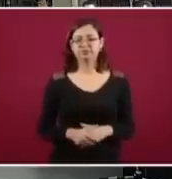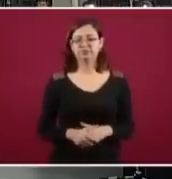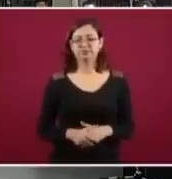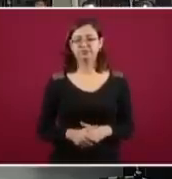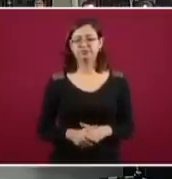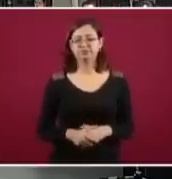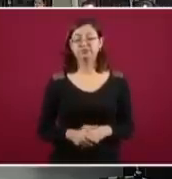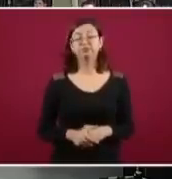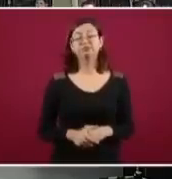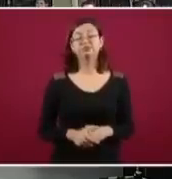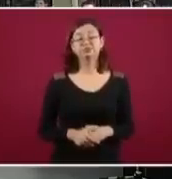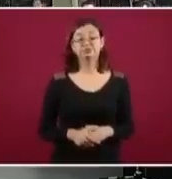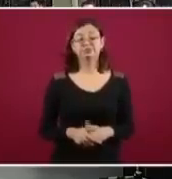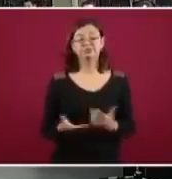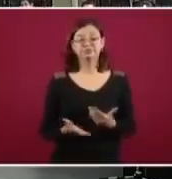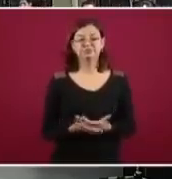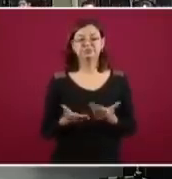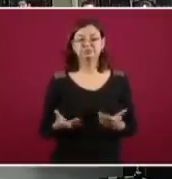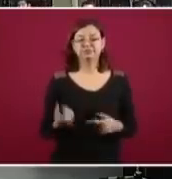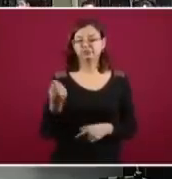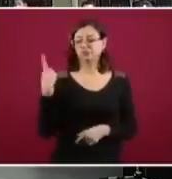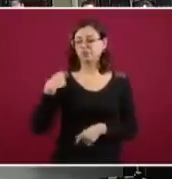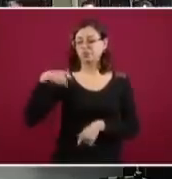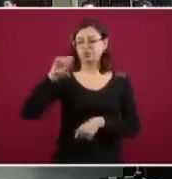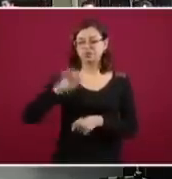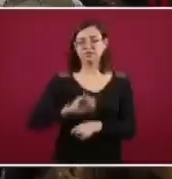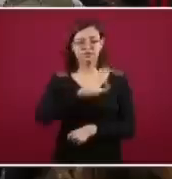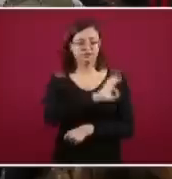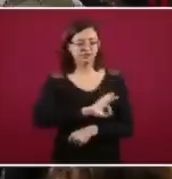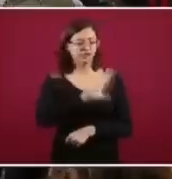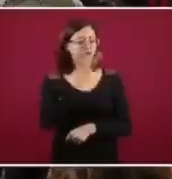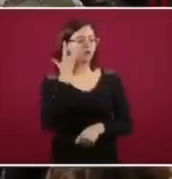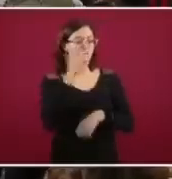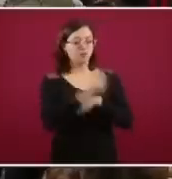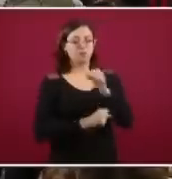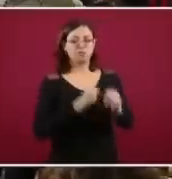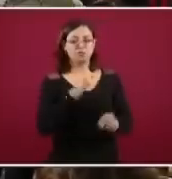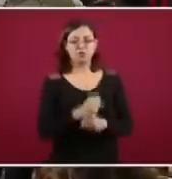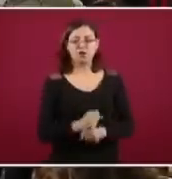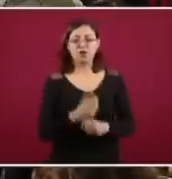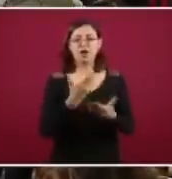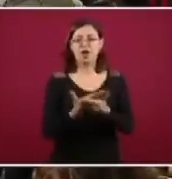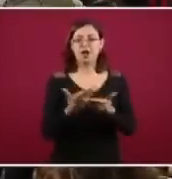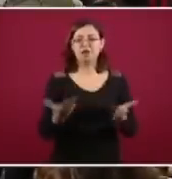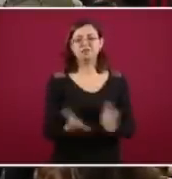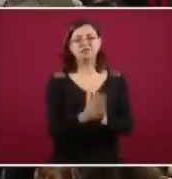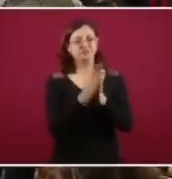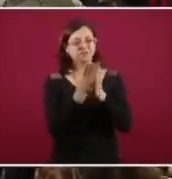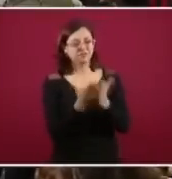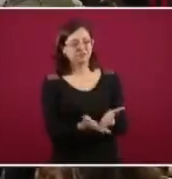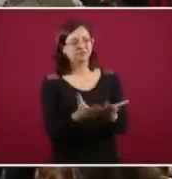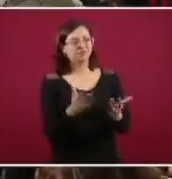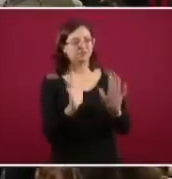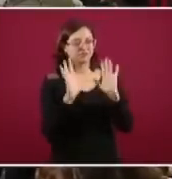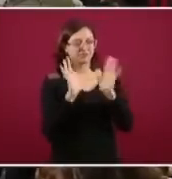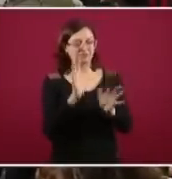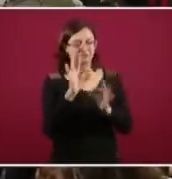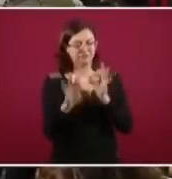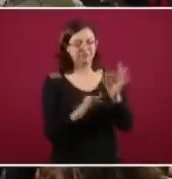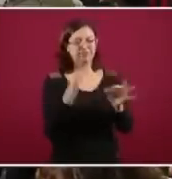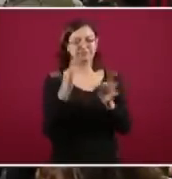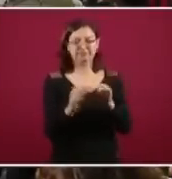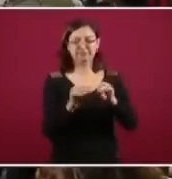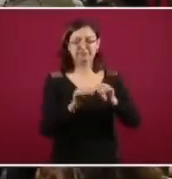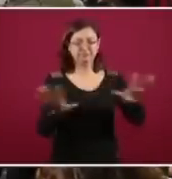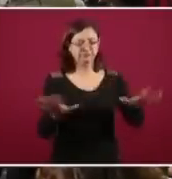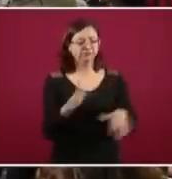Presidente, me tocó la semana pasada felicitarlo por su cumpleaños, ahora por su libro. Muchas felicidades por la publicación de su